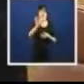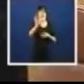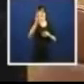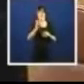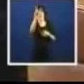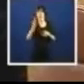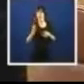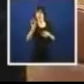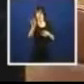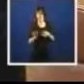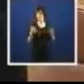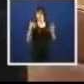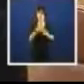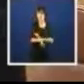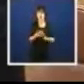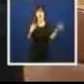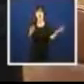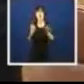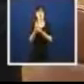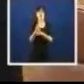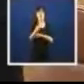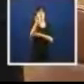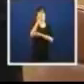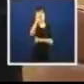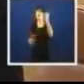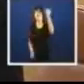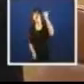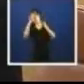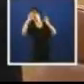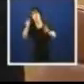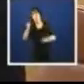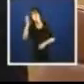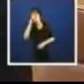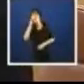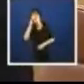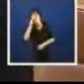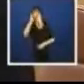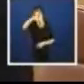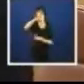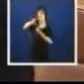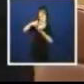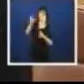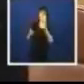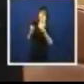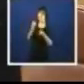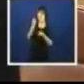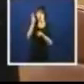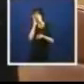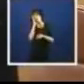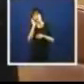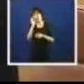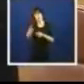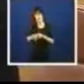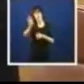señor que era o látigo do botellón e foi sorprendido ebrio e dormido volante. Un señor recolocado como xefe